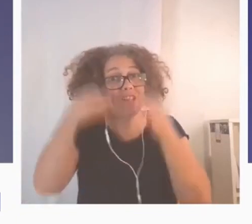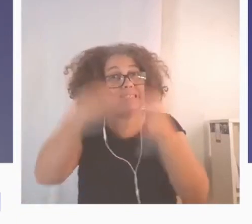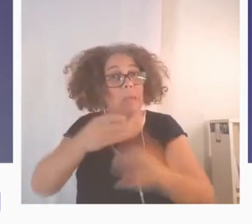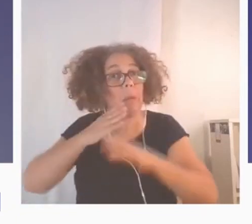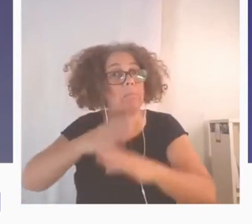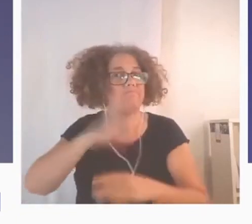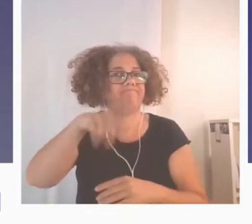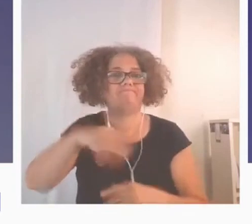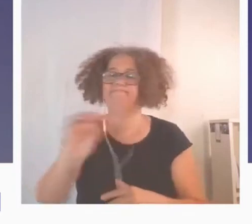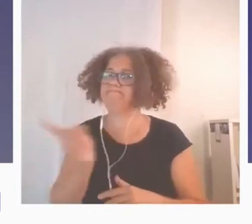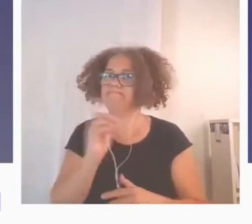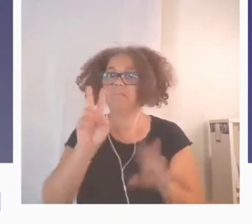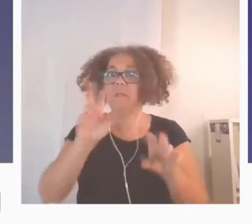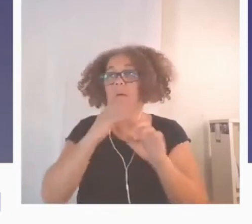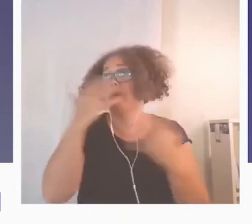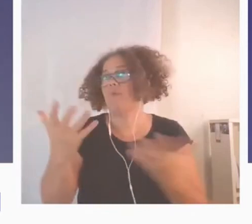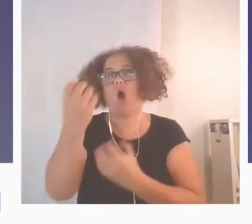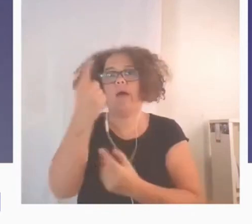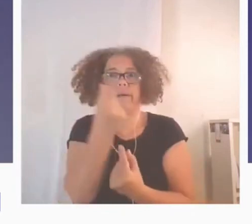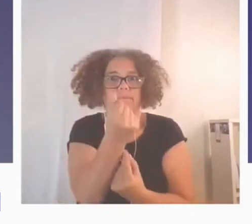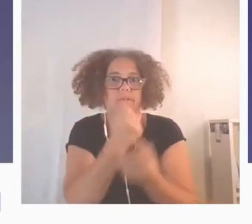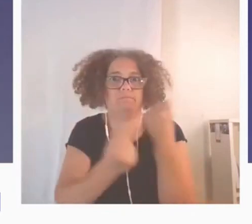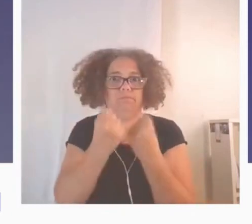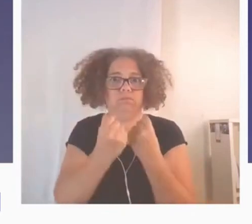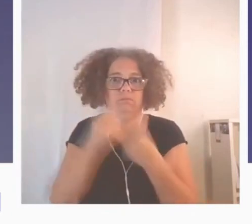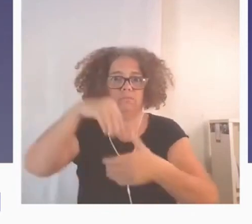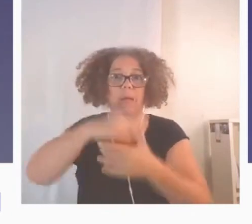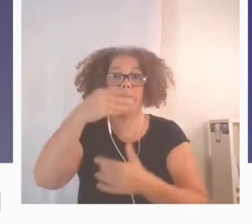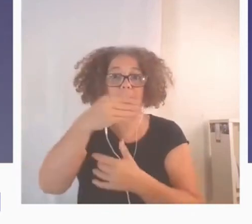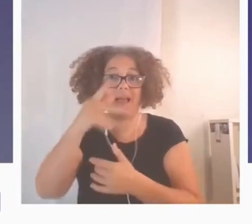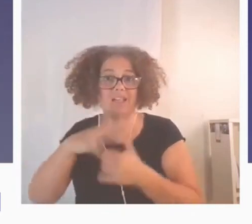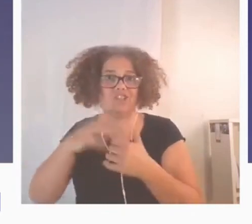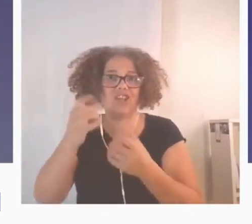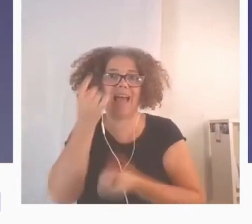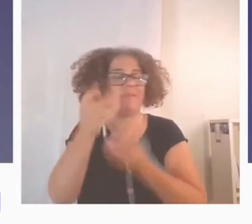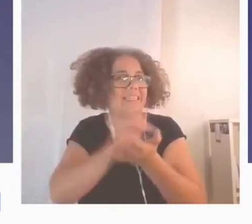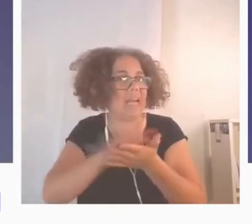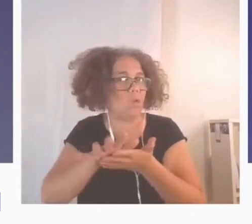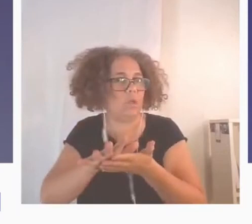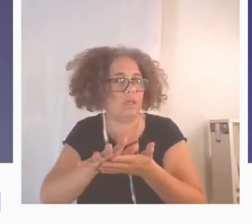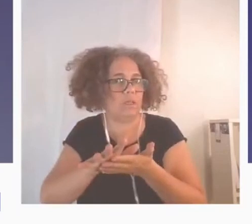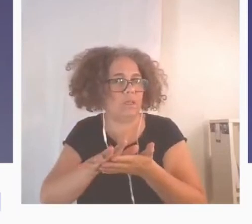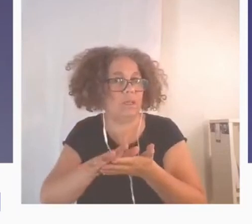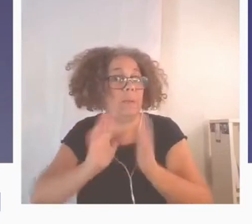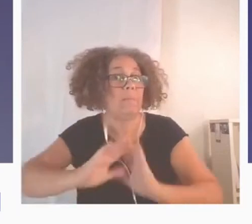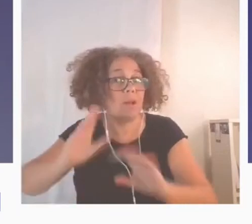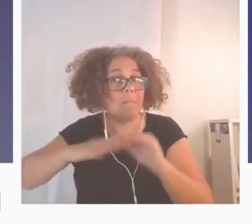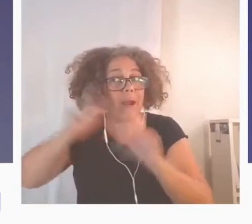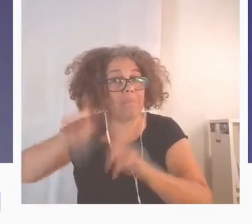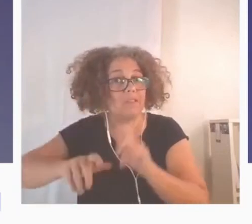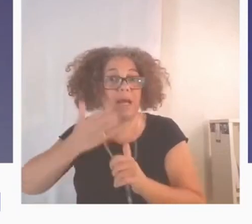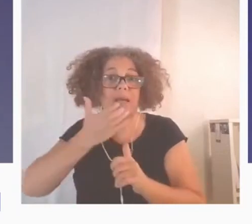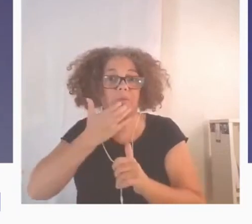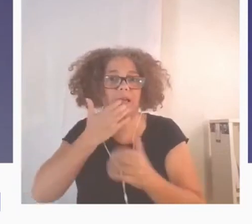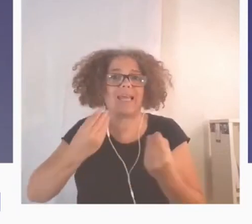punto de vista económico, ¿no? Por ejemplo, en BBK Cuna las actividades son gratuitas, pero eso no quiere decir que sea accesible para las personas que viven